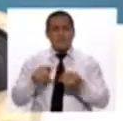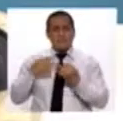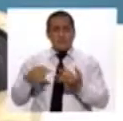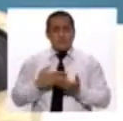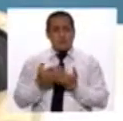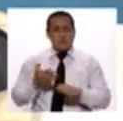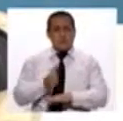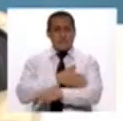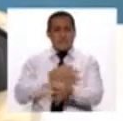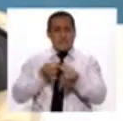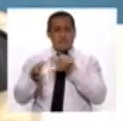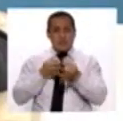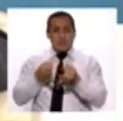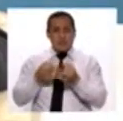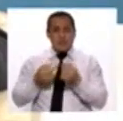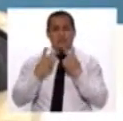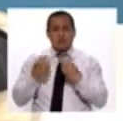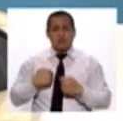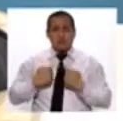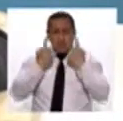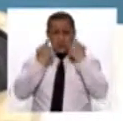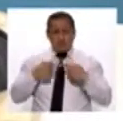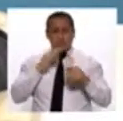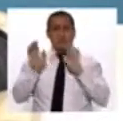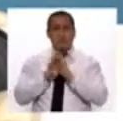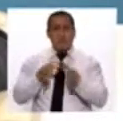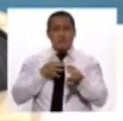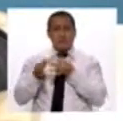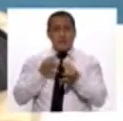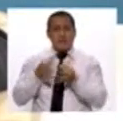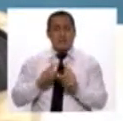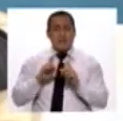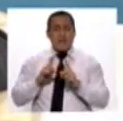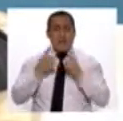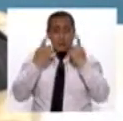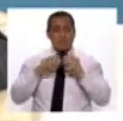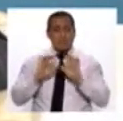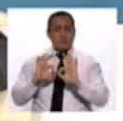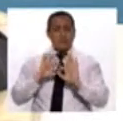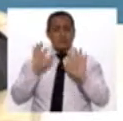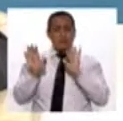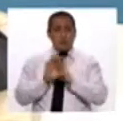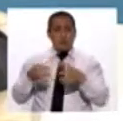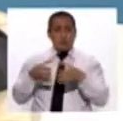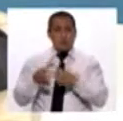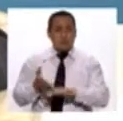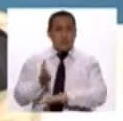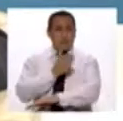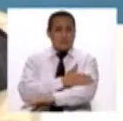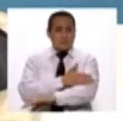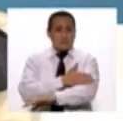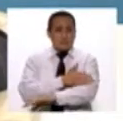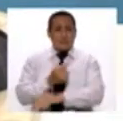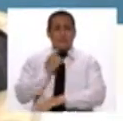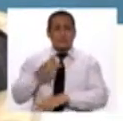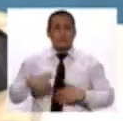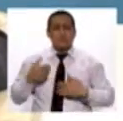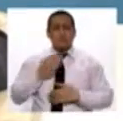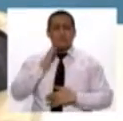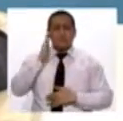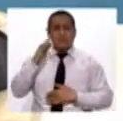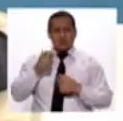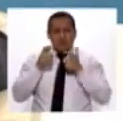cosas que había dicho el Tribunal Constitucional, que yo coincido y que creo que era una lógica correcta con el precedente anterior, era que solo se podía